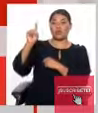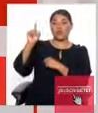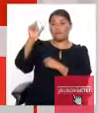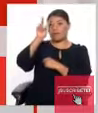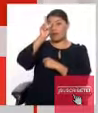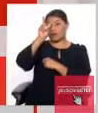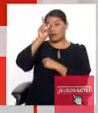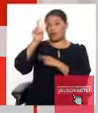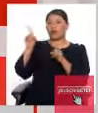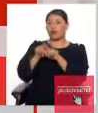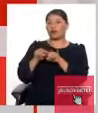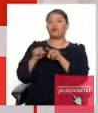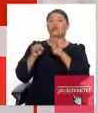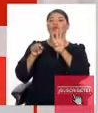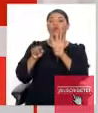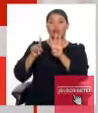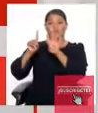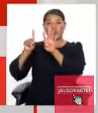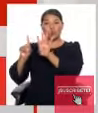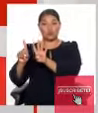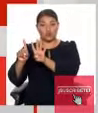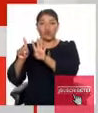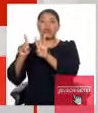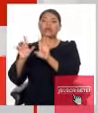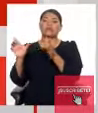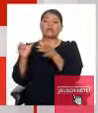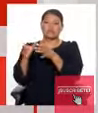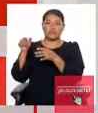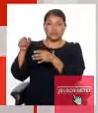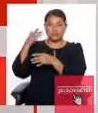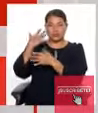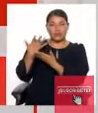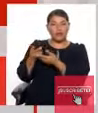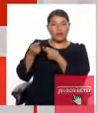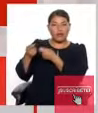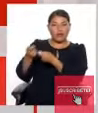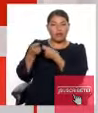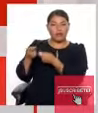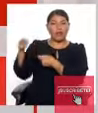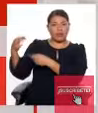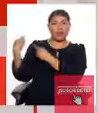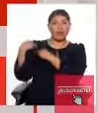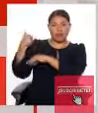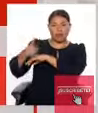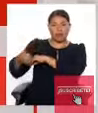extorsiones a comerciantes de la zona bajo la modalidad gota a gota.